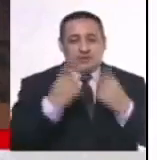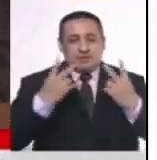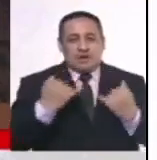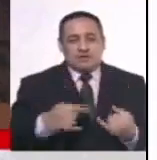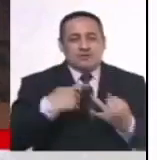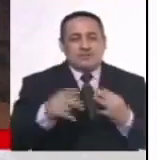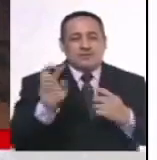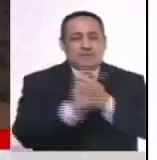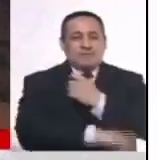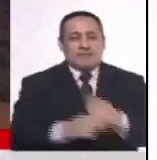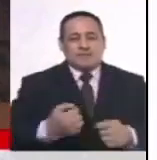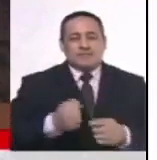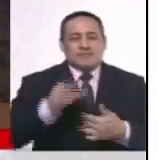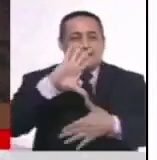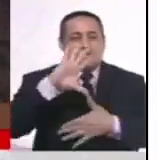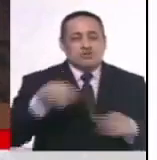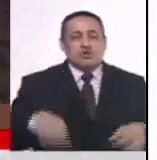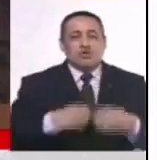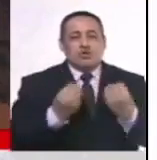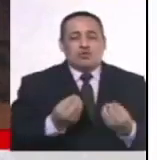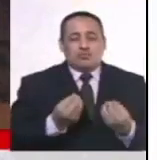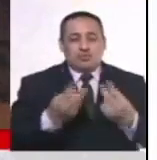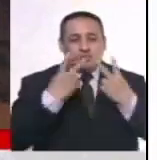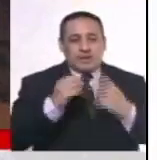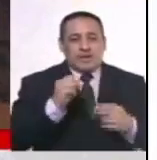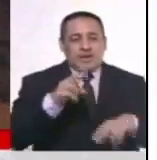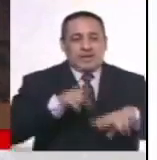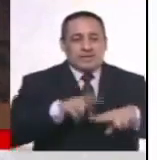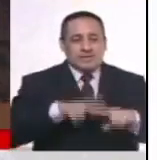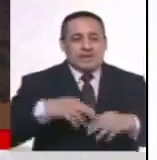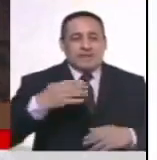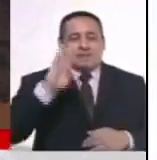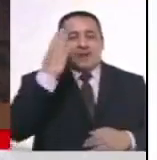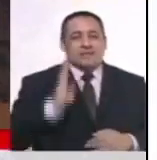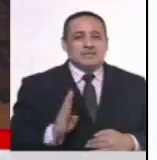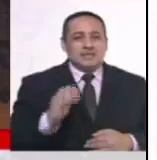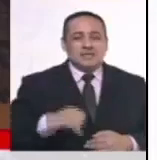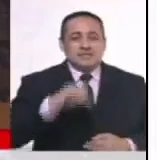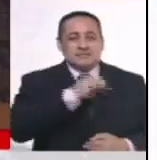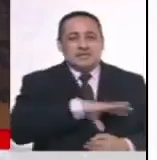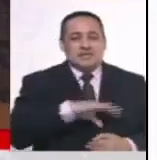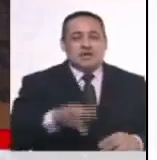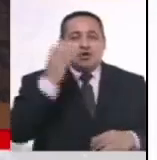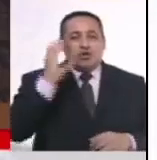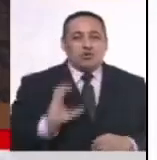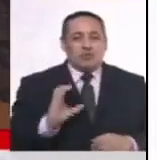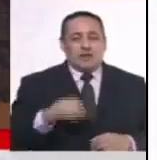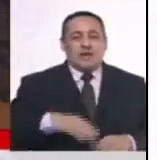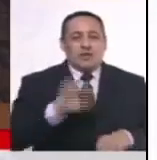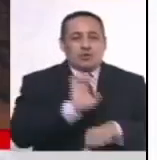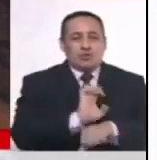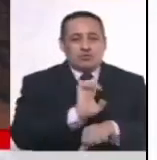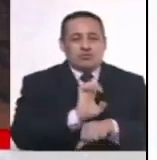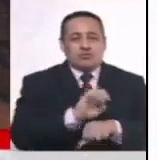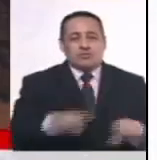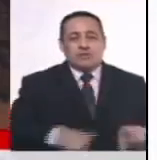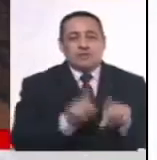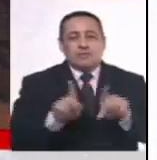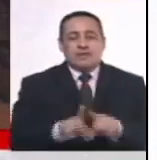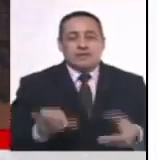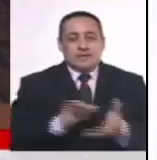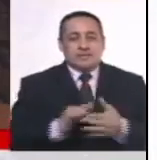en los países latinos, como Argentina, Brasil, Chile, Colombia, Ecuador, así